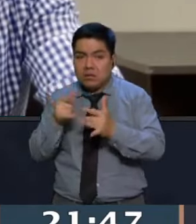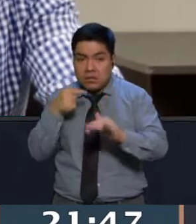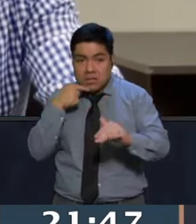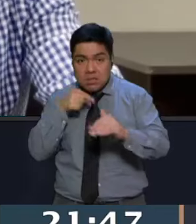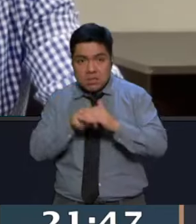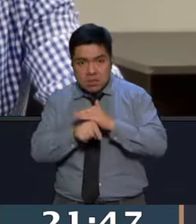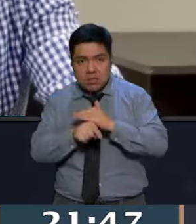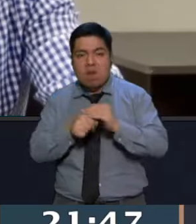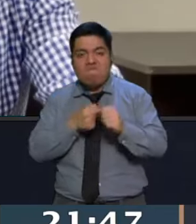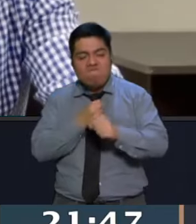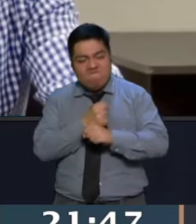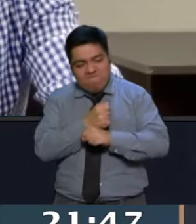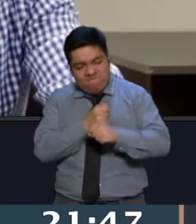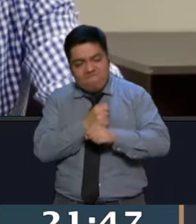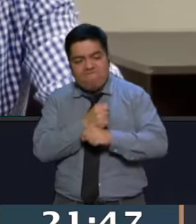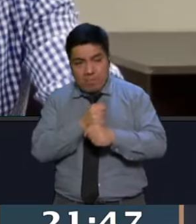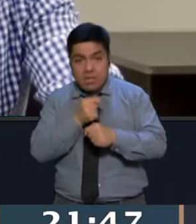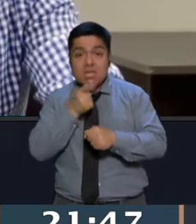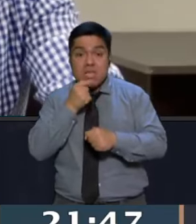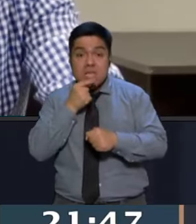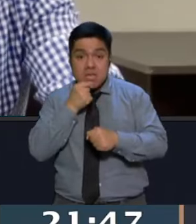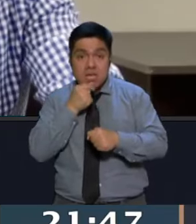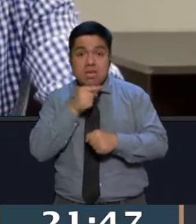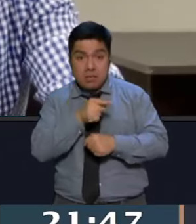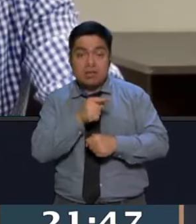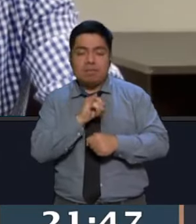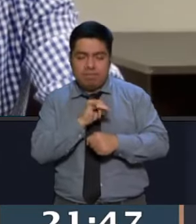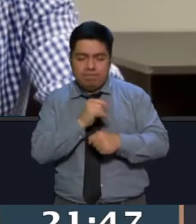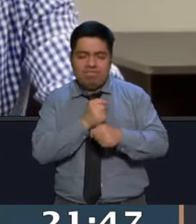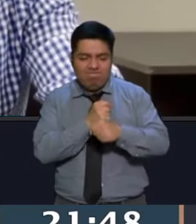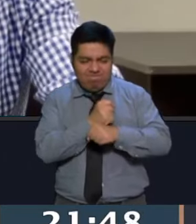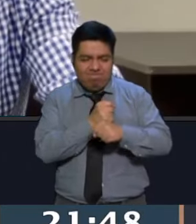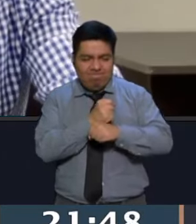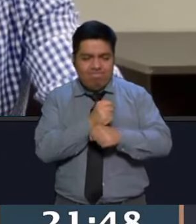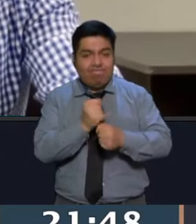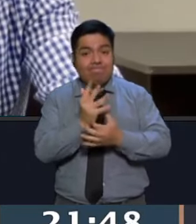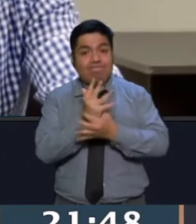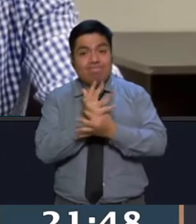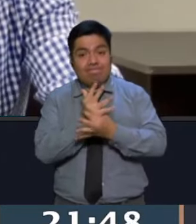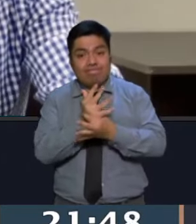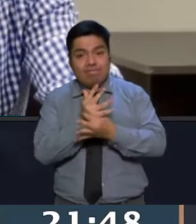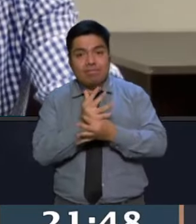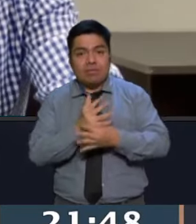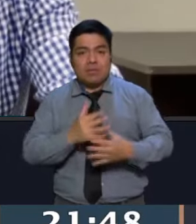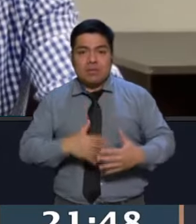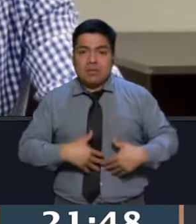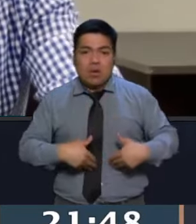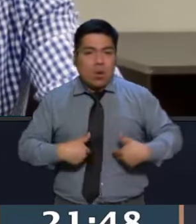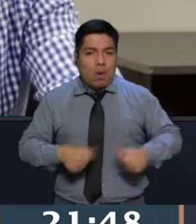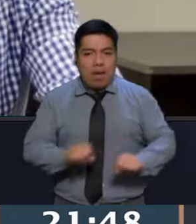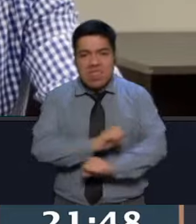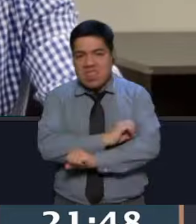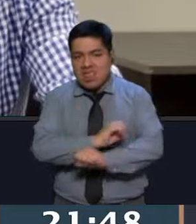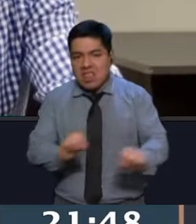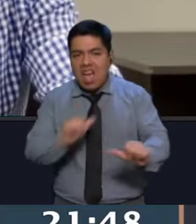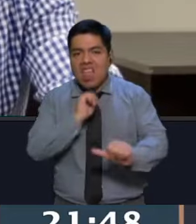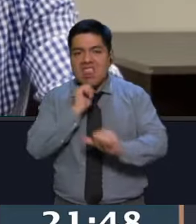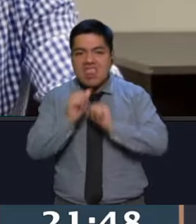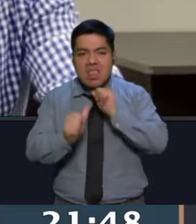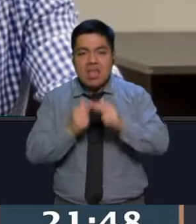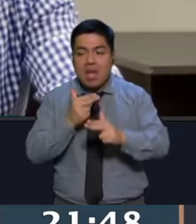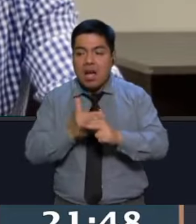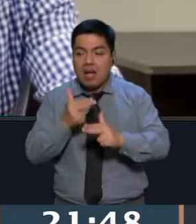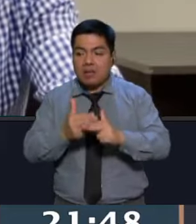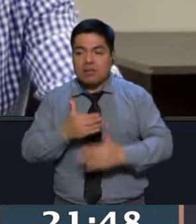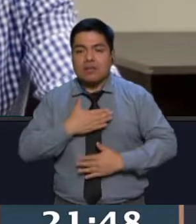donde él denuncia que sí fue torturado por la policía de Daniel Noboa y dice que se va a poner en huelga de hambre hasta que